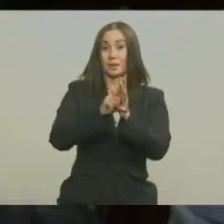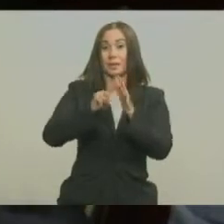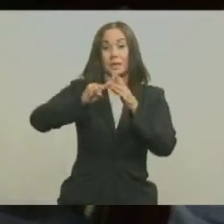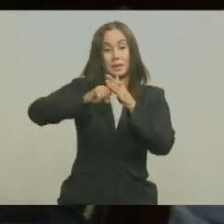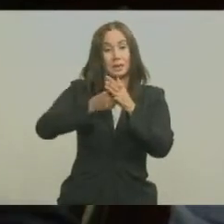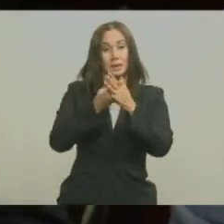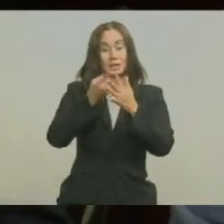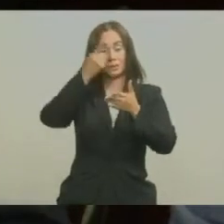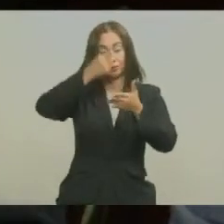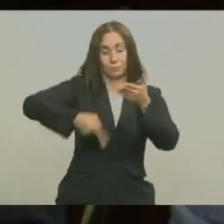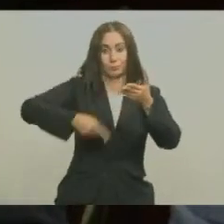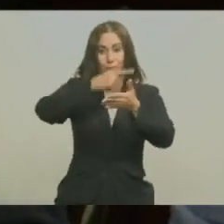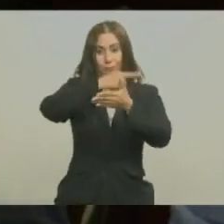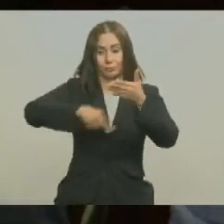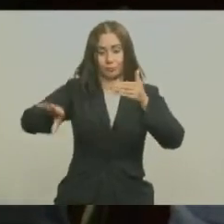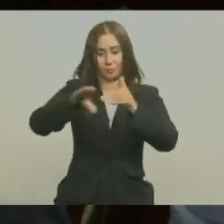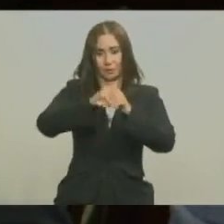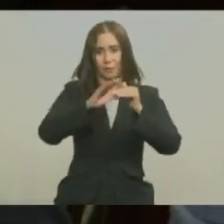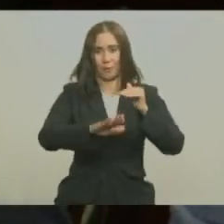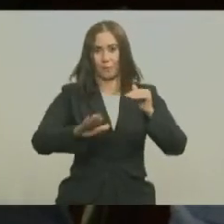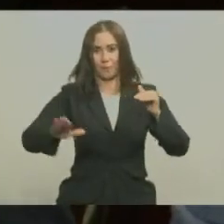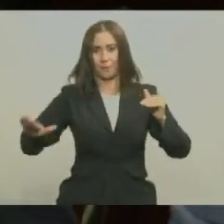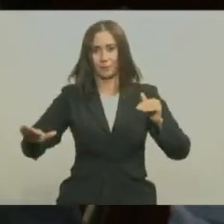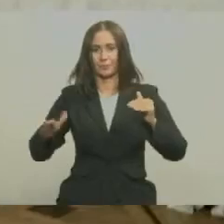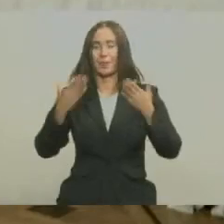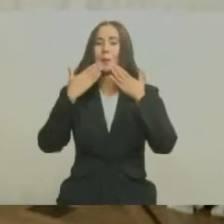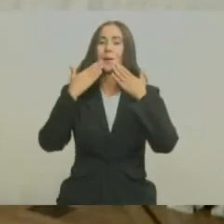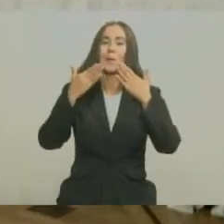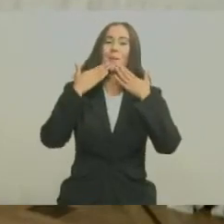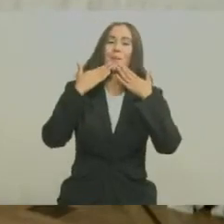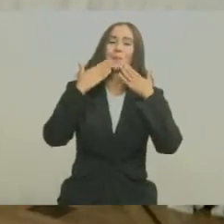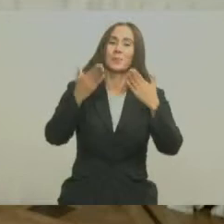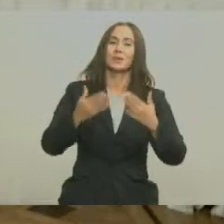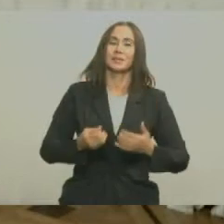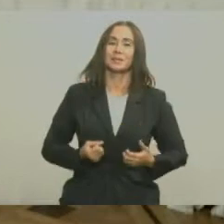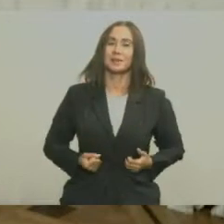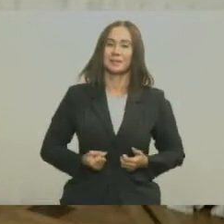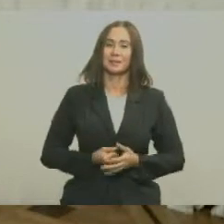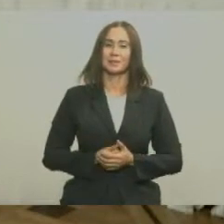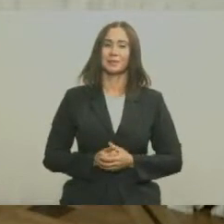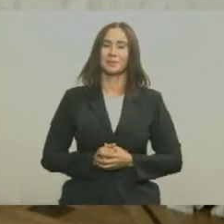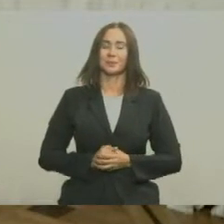inicio de la erradicación del matrimonio infantil. Muchas gracias.